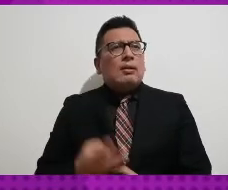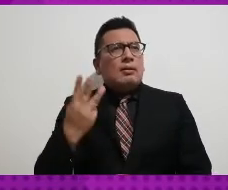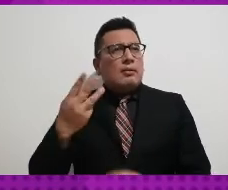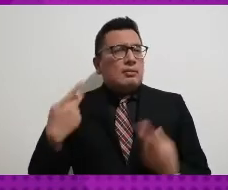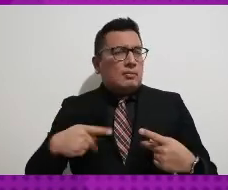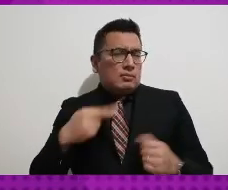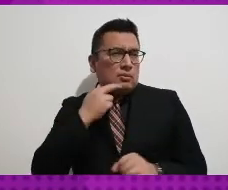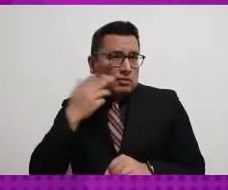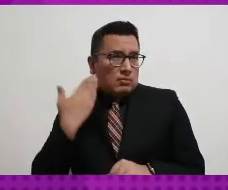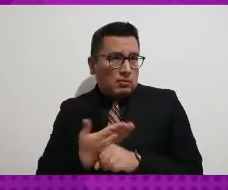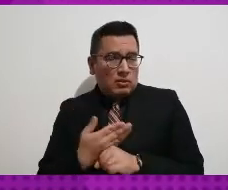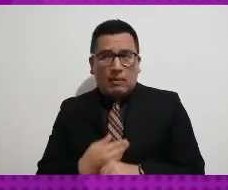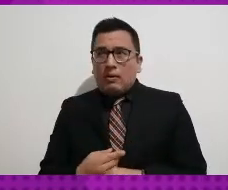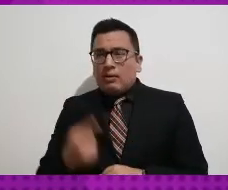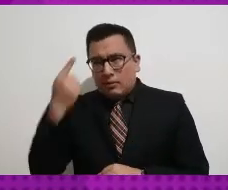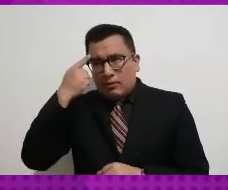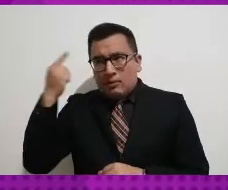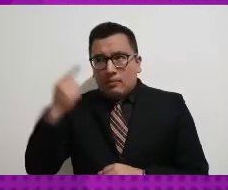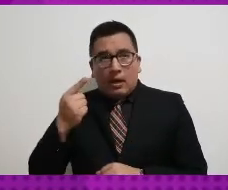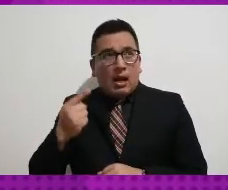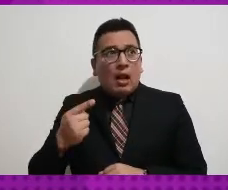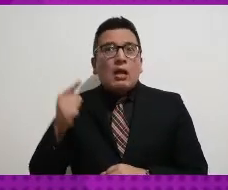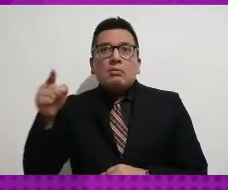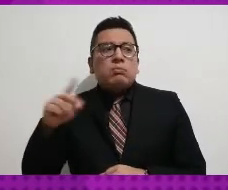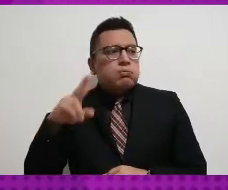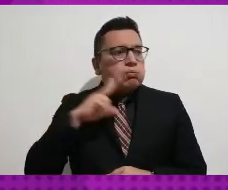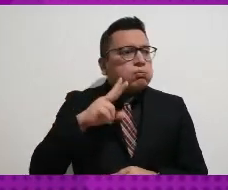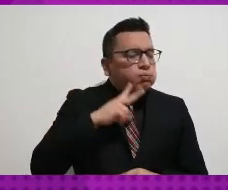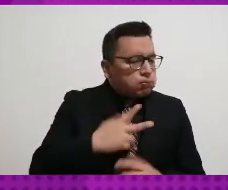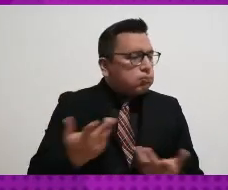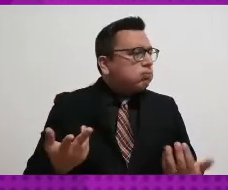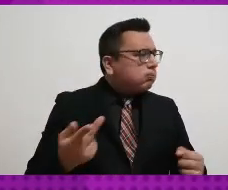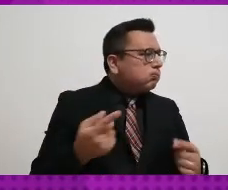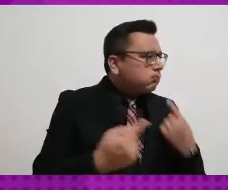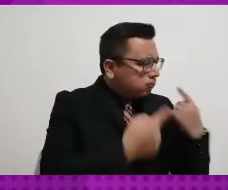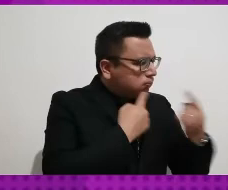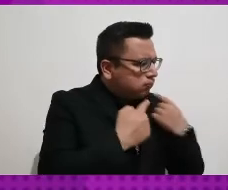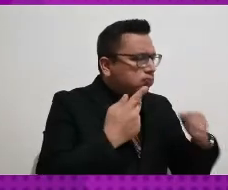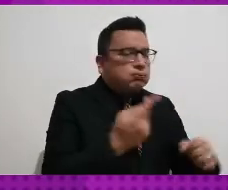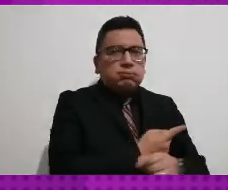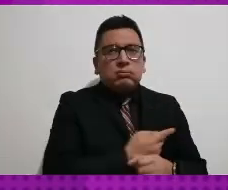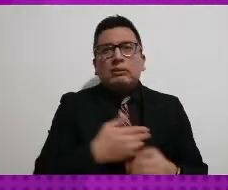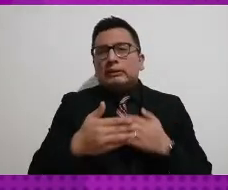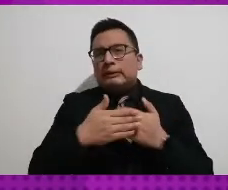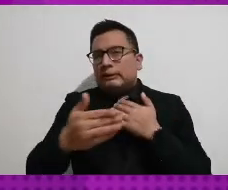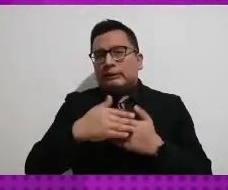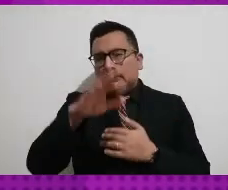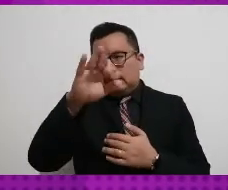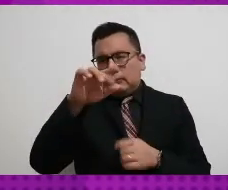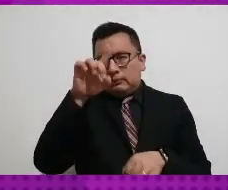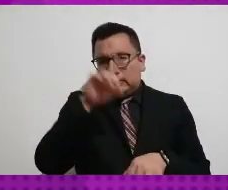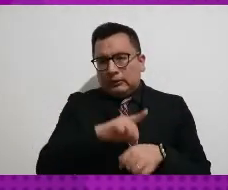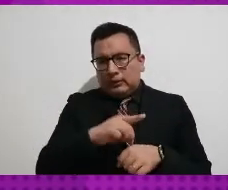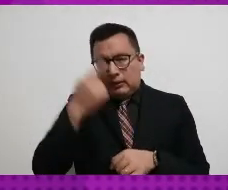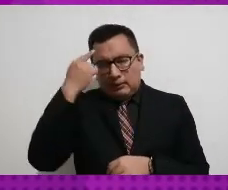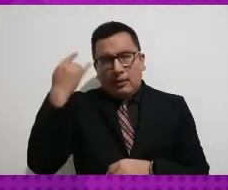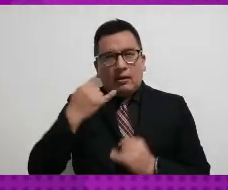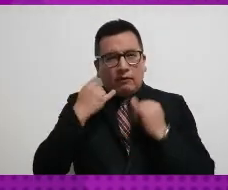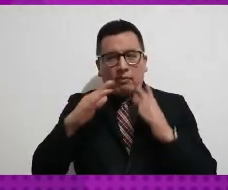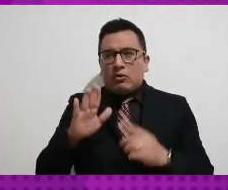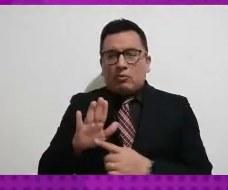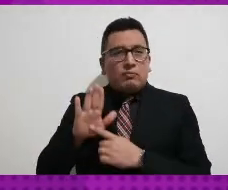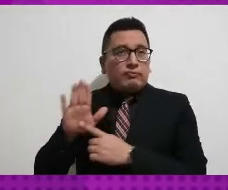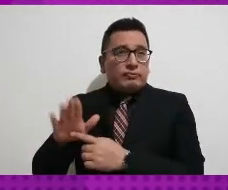comisionada. Nosotros tenemos 40 días como máximo para resolver estos recursos, y te comparto que en el año que prácticamente